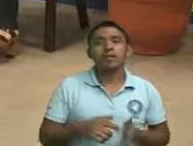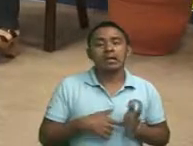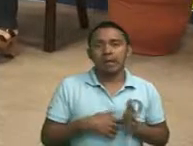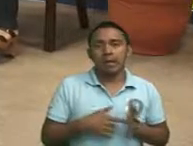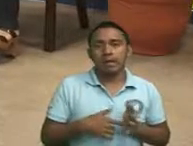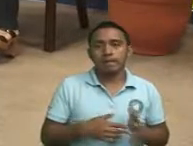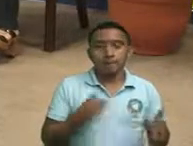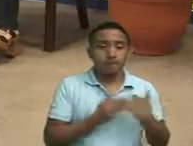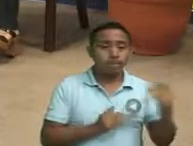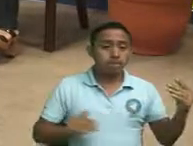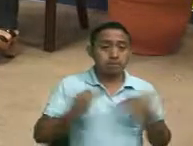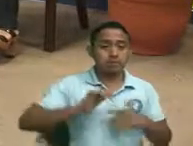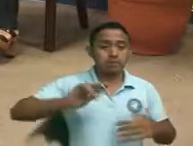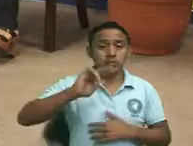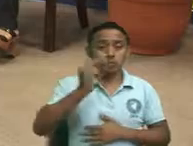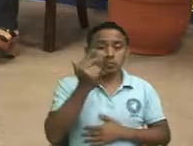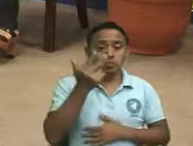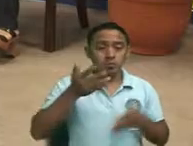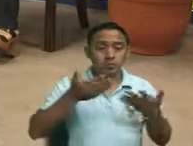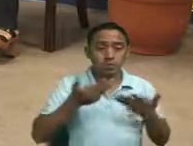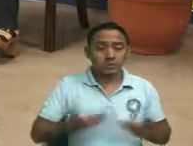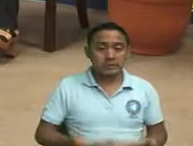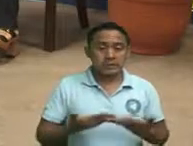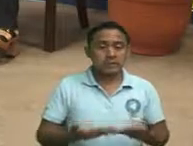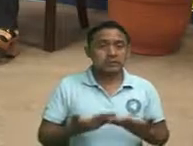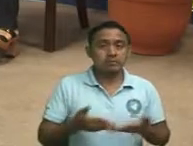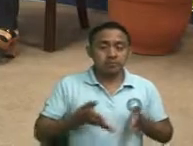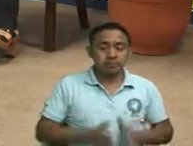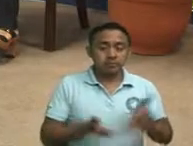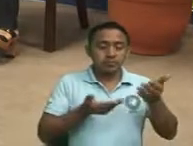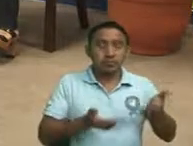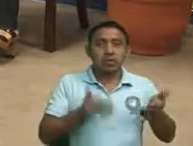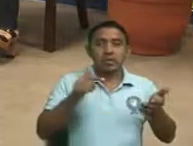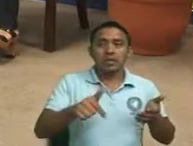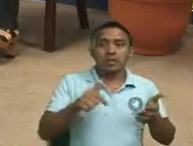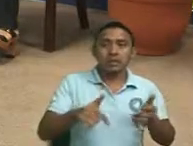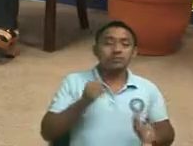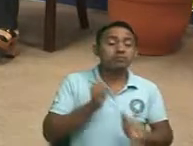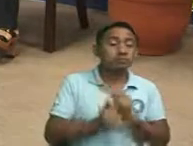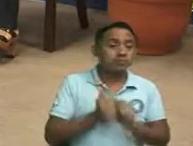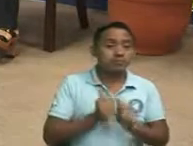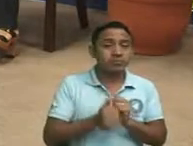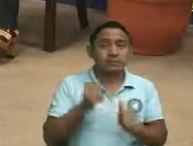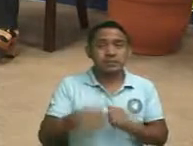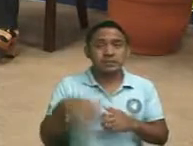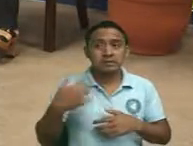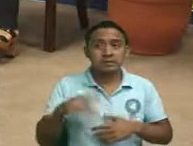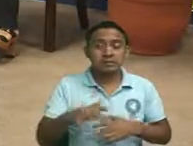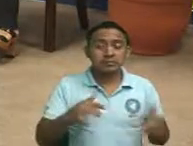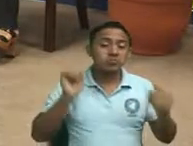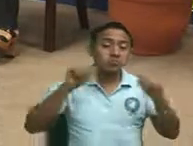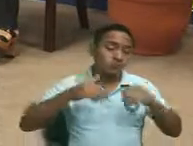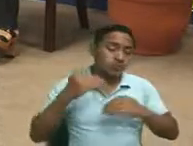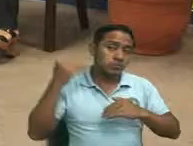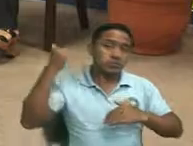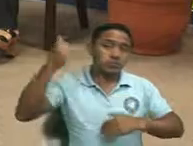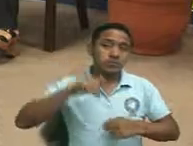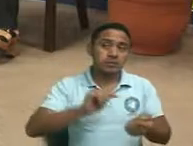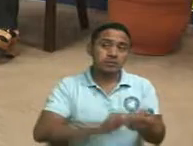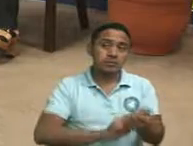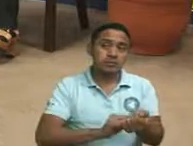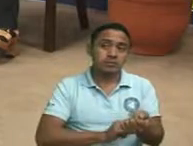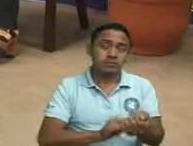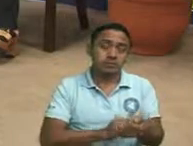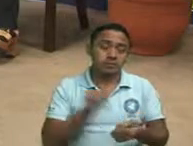de las 8 libras, ¿verdad?, al nacer, ya estás hablando un niño que lleva un riesgo alto en llegar a desarrollar una diabetes